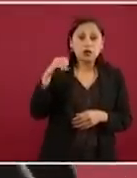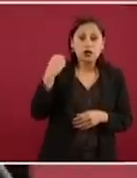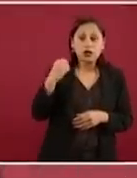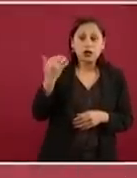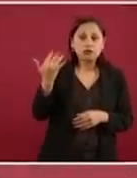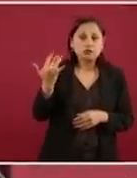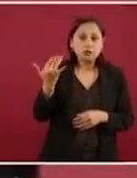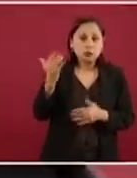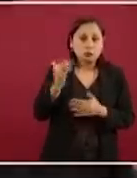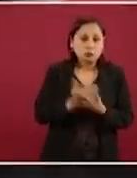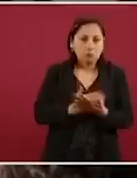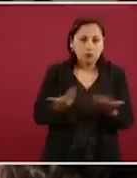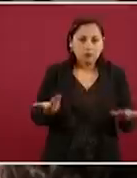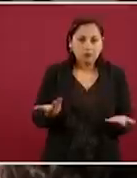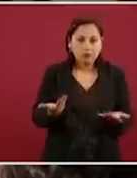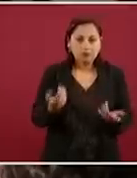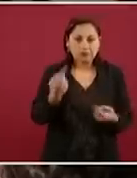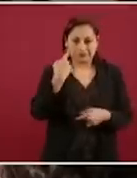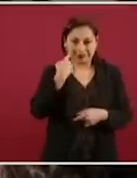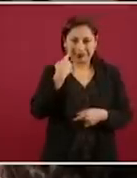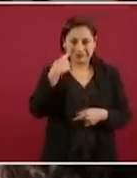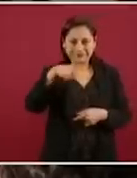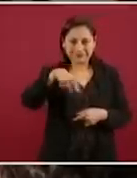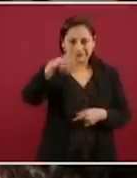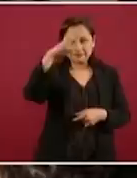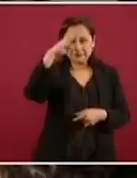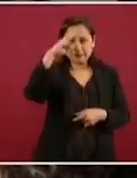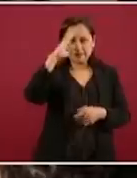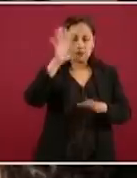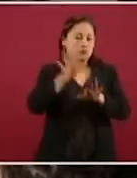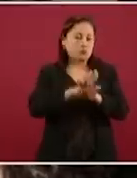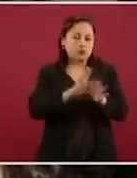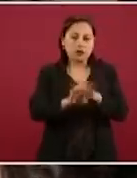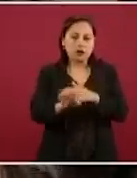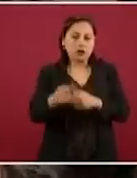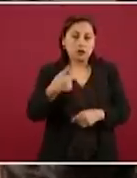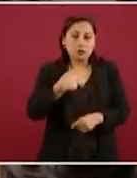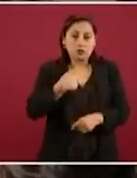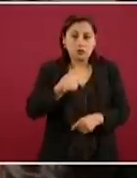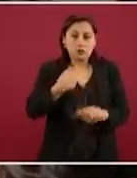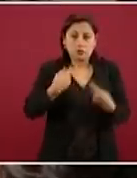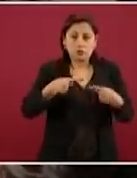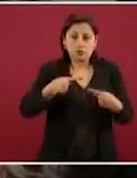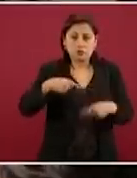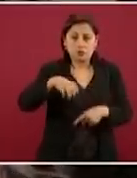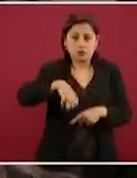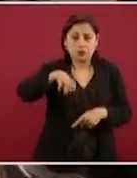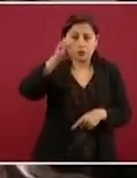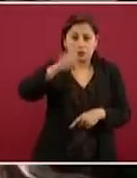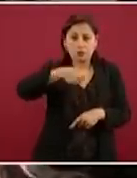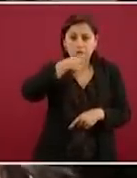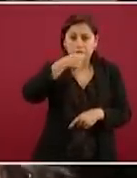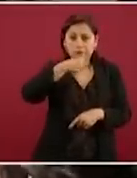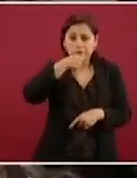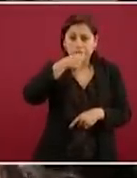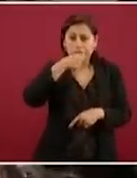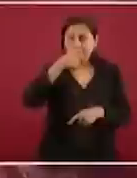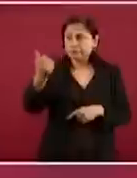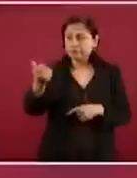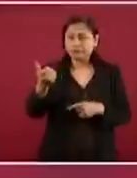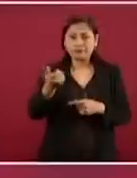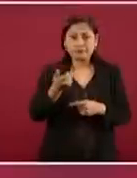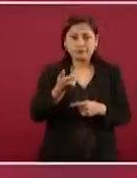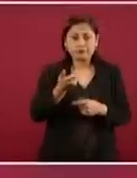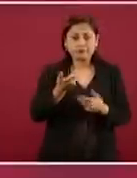Entonces, imagínense un beneficiario, un adulto mayor, ¿cuánto tiene? Ya